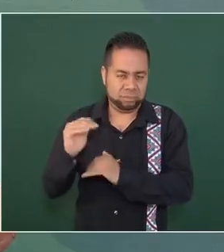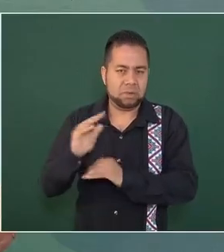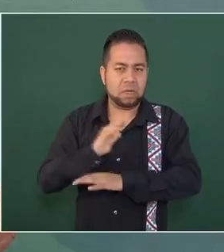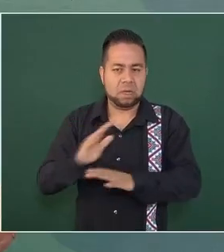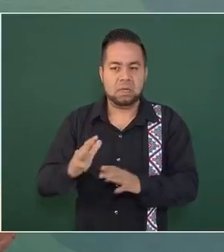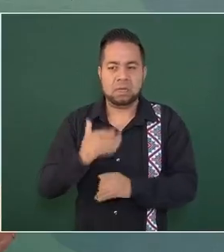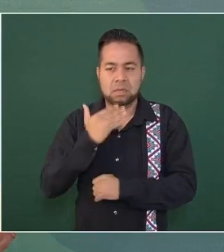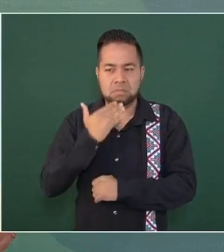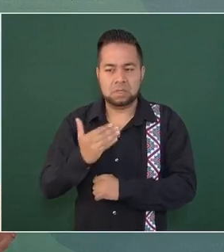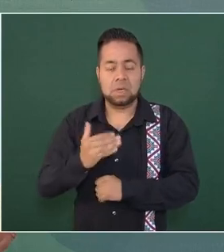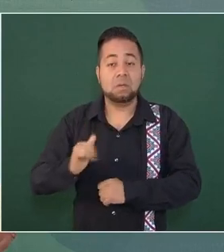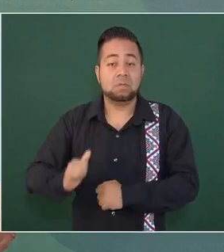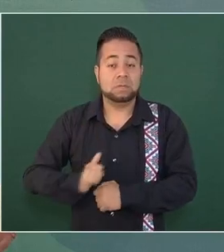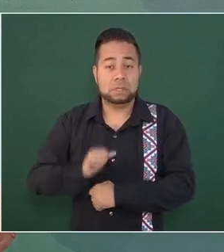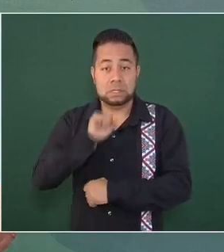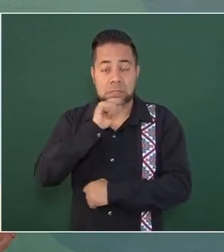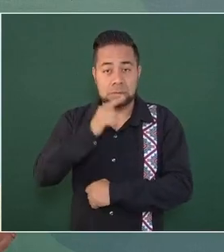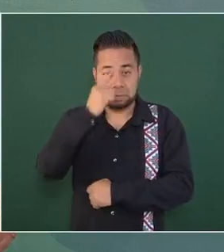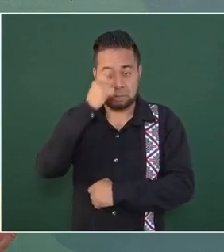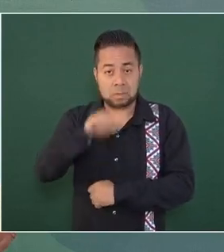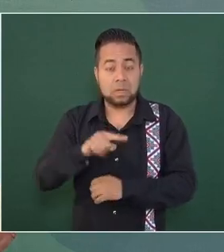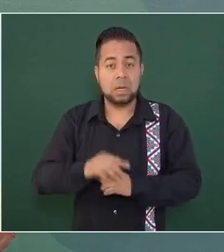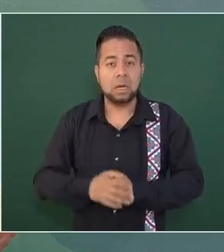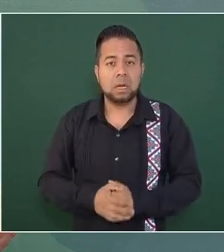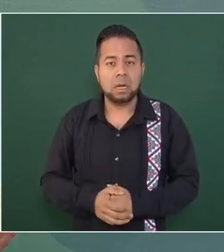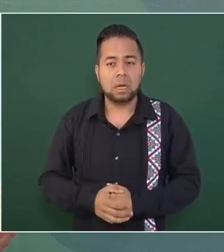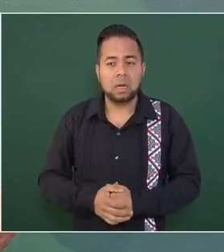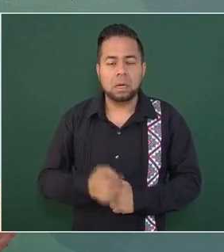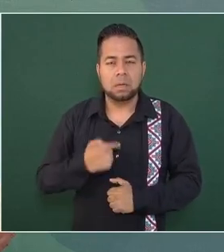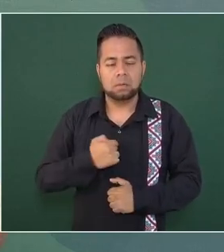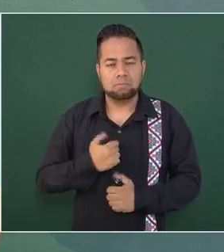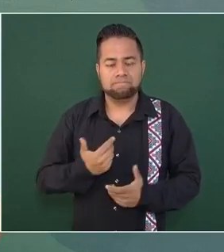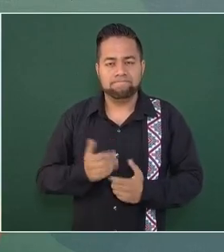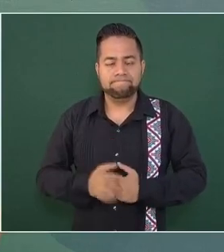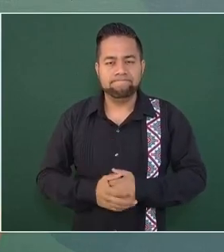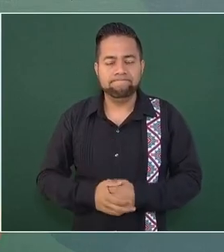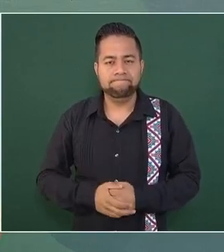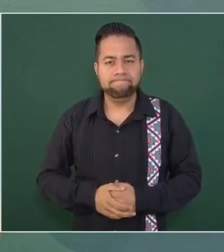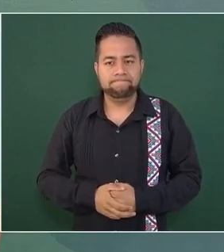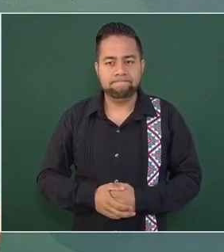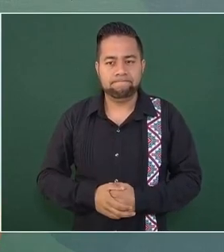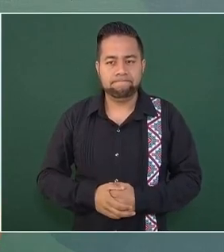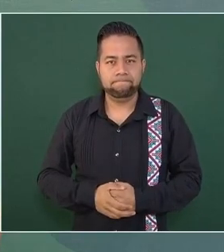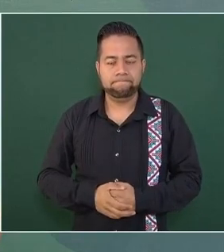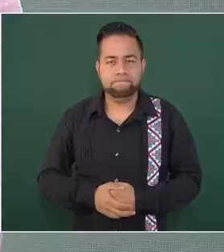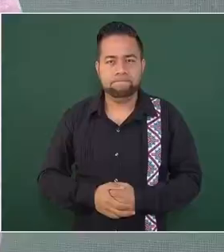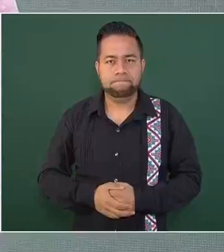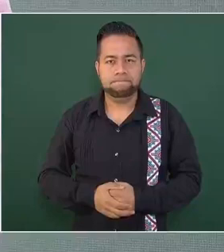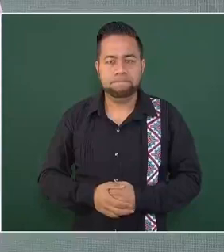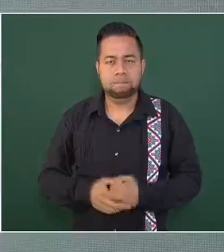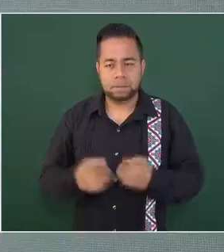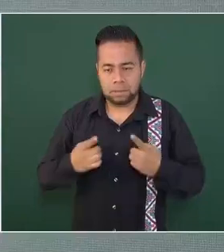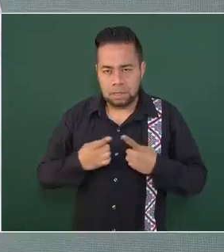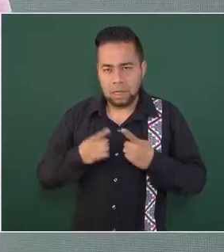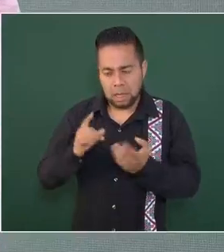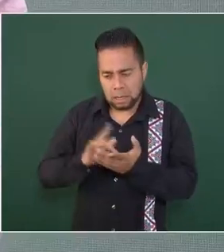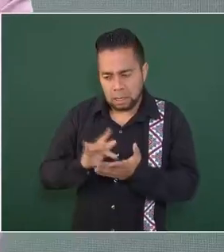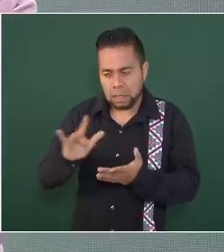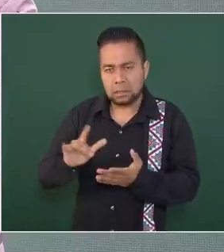resuelto aprovecho también para mandarle pues un agradecimiento a la gente